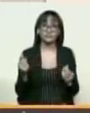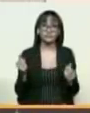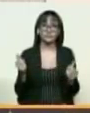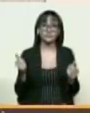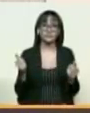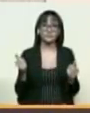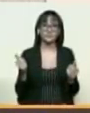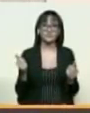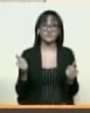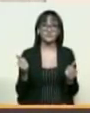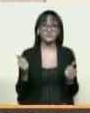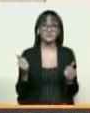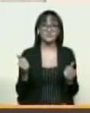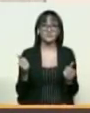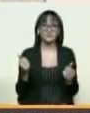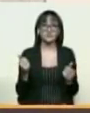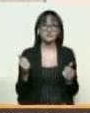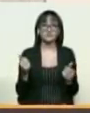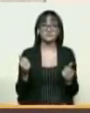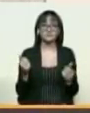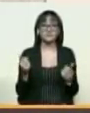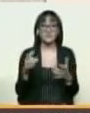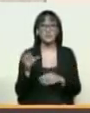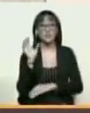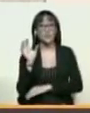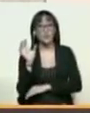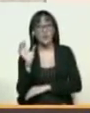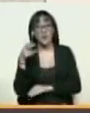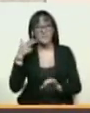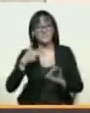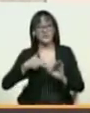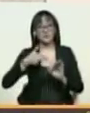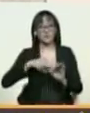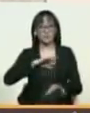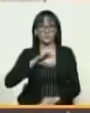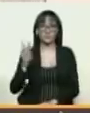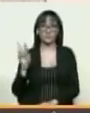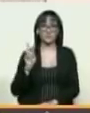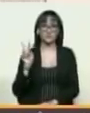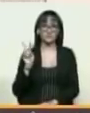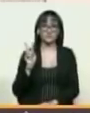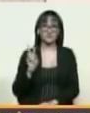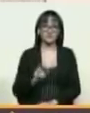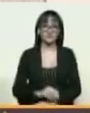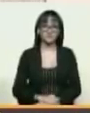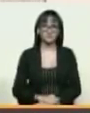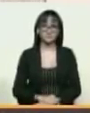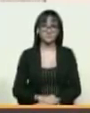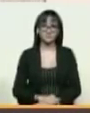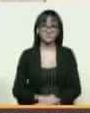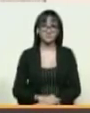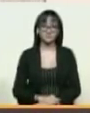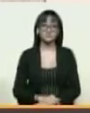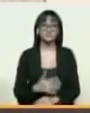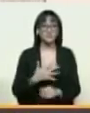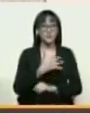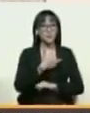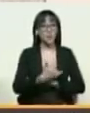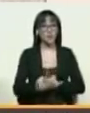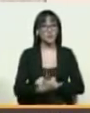el nacimiento de la explotación petrolera venezolana. Así que este proyecto